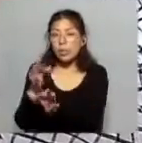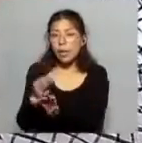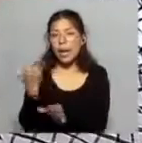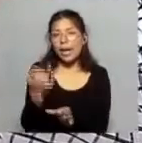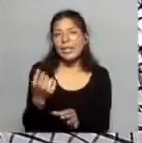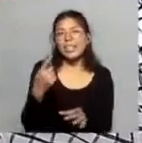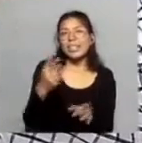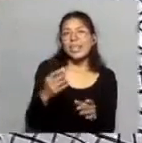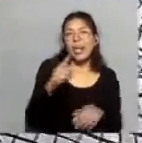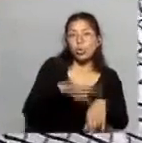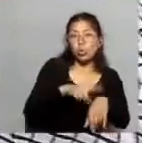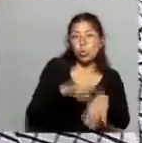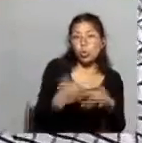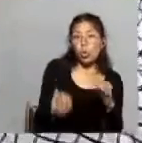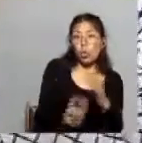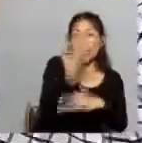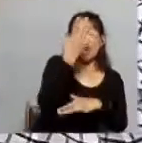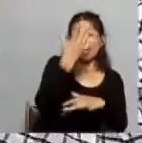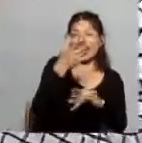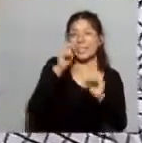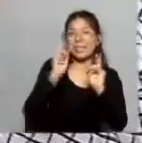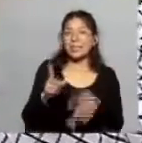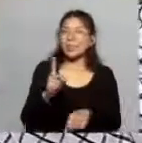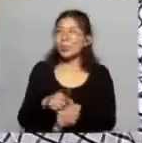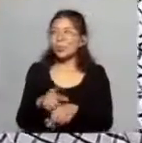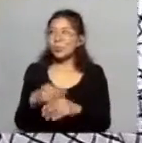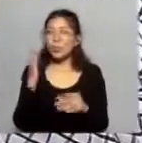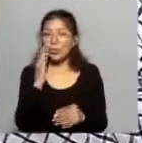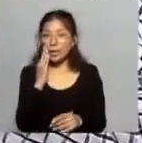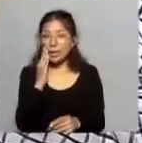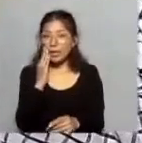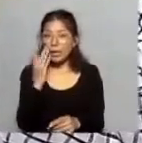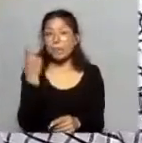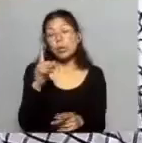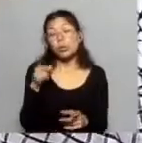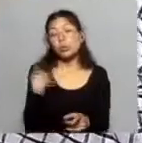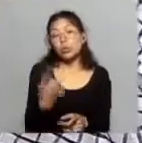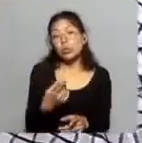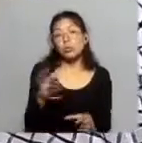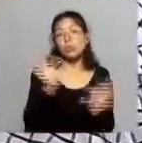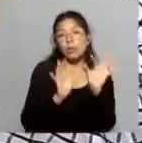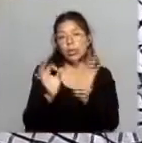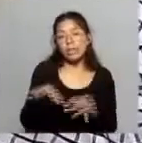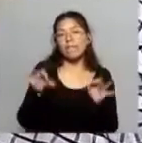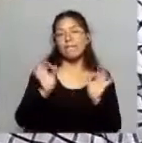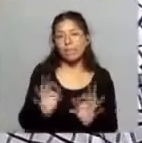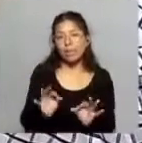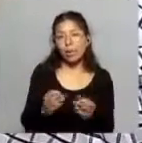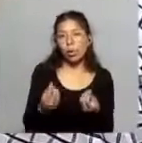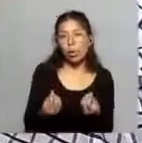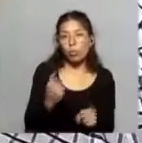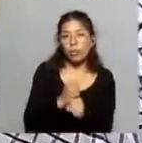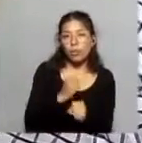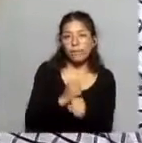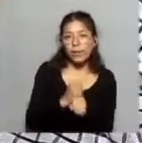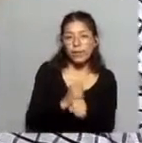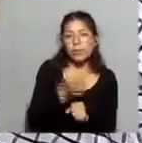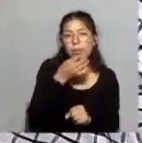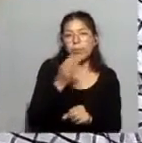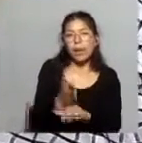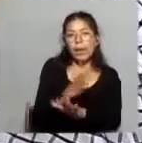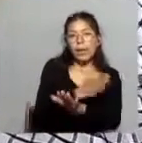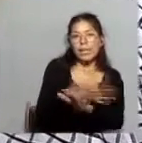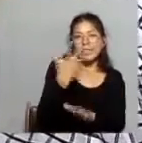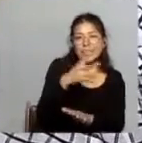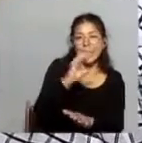superponga si nosotros hacemos que ingresen media hora antes y salgan media hora después que esa media hora que salen después no se